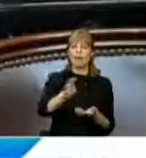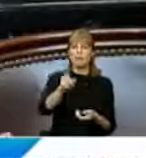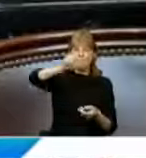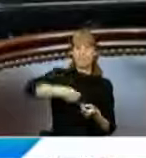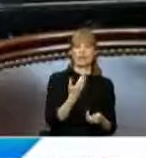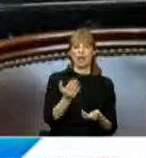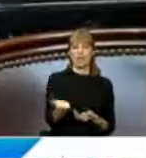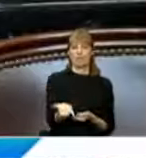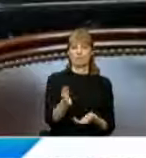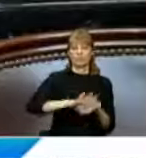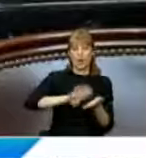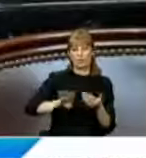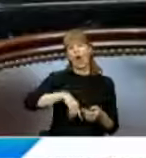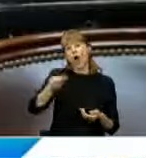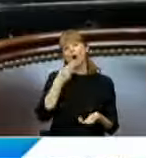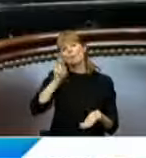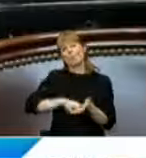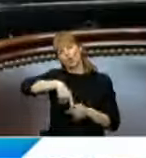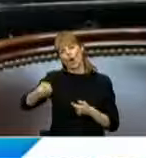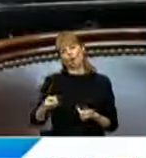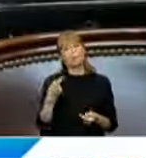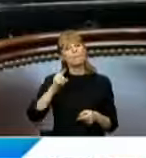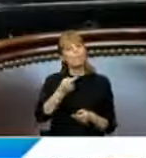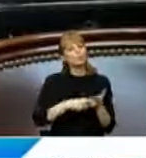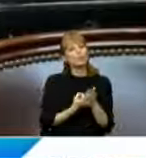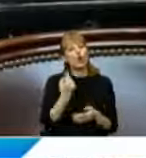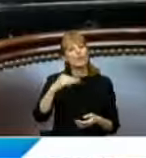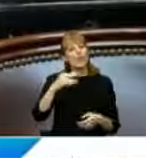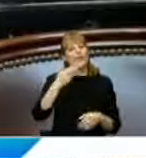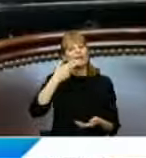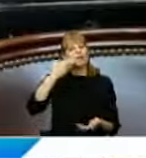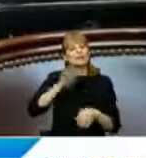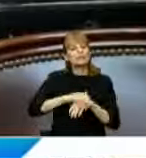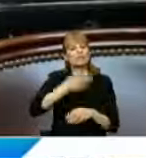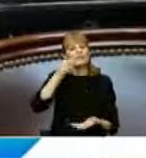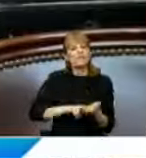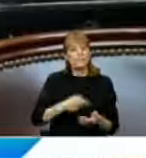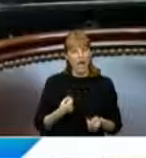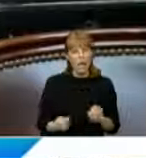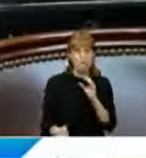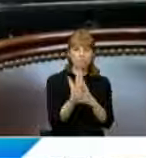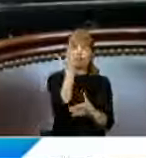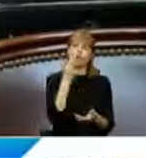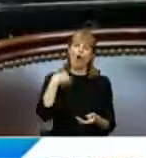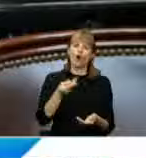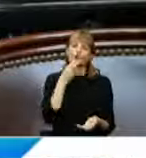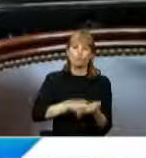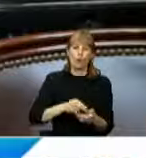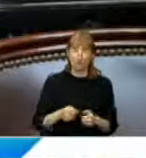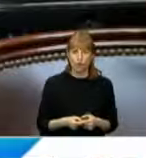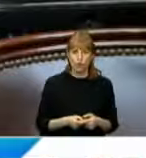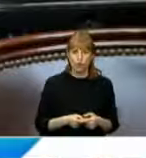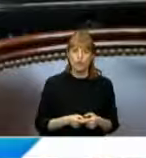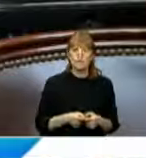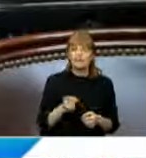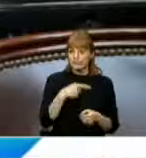o señores, van a crear otro impuesto, pero díganlo con responsabilidad fiscal, van a crear otro impuesto. Los que nos trajeron a este